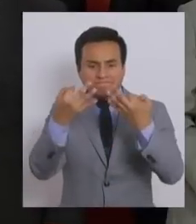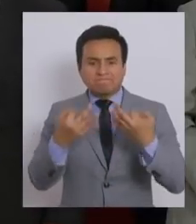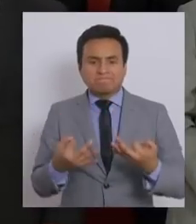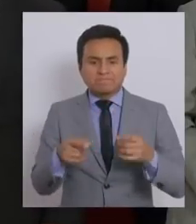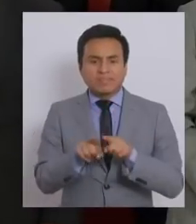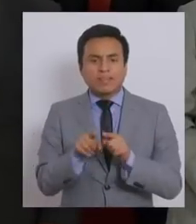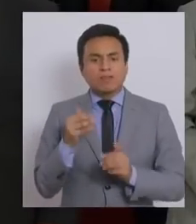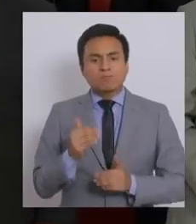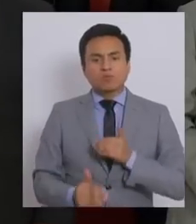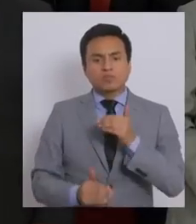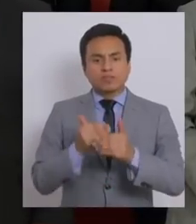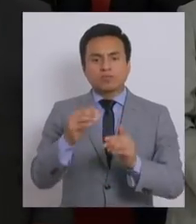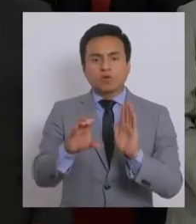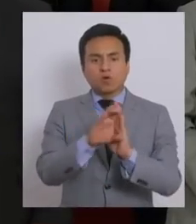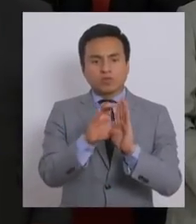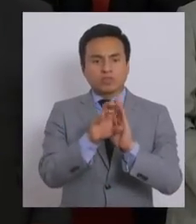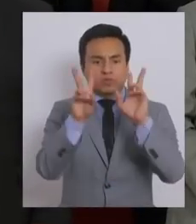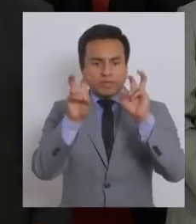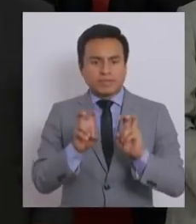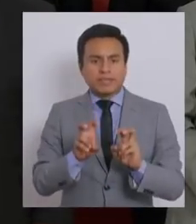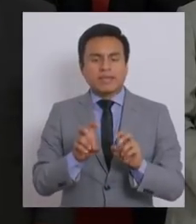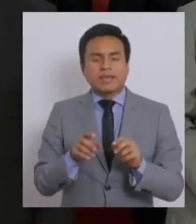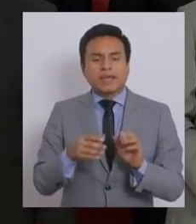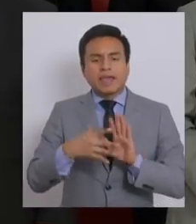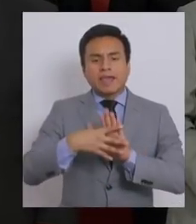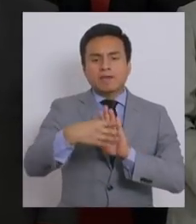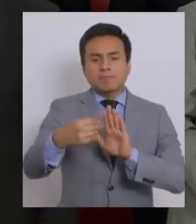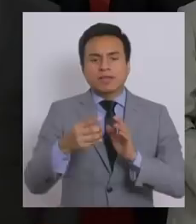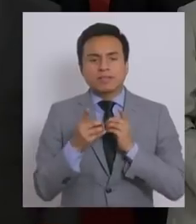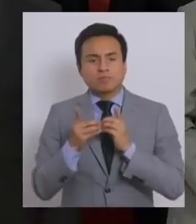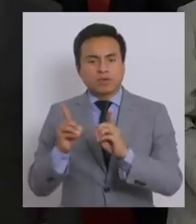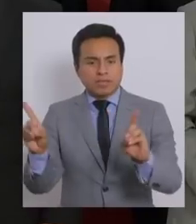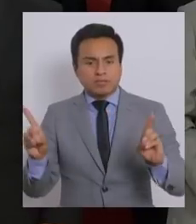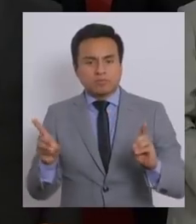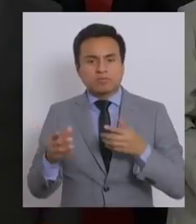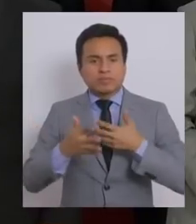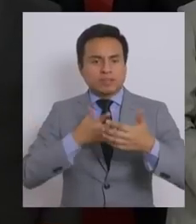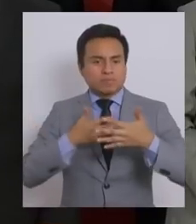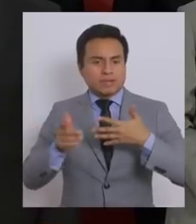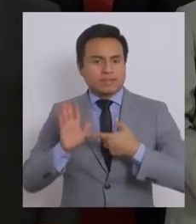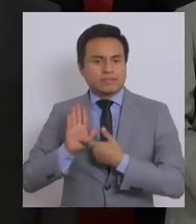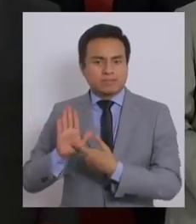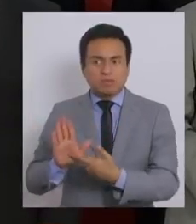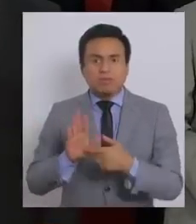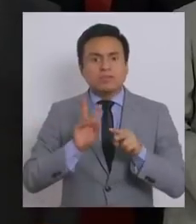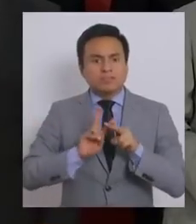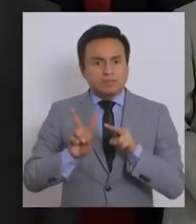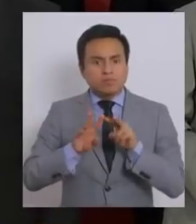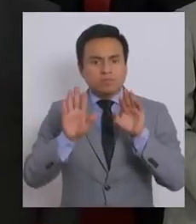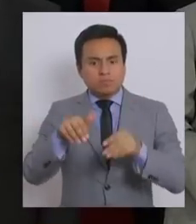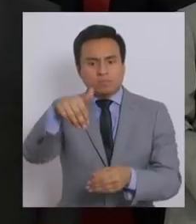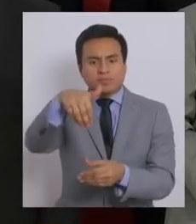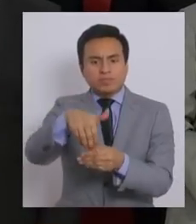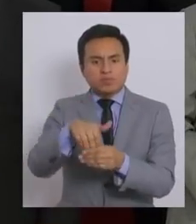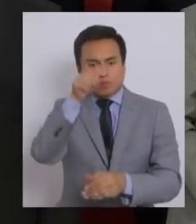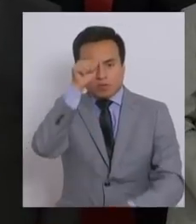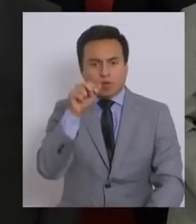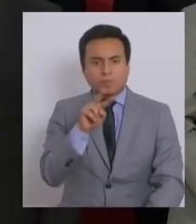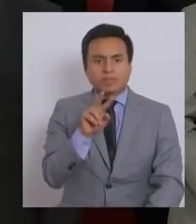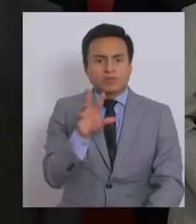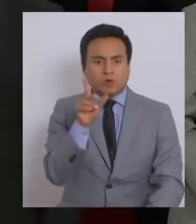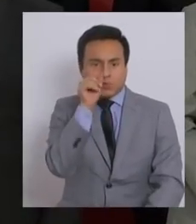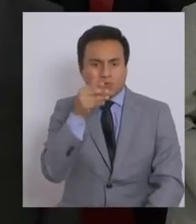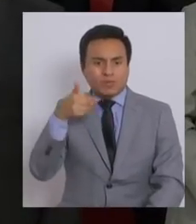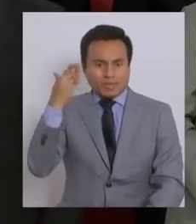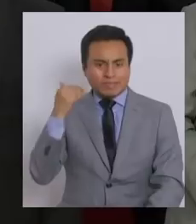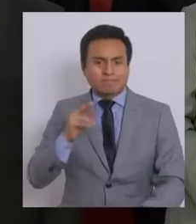un proceso constituyente ejemplar, democrático y transparente, como lo hicimos con el plebiscito del domingo 25 de